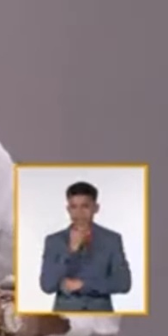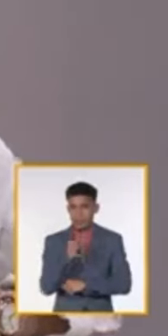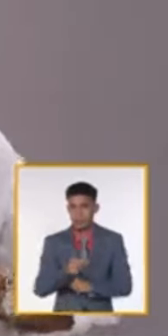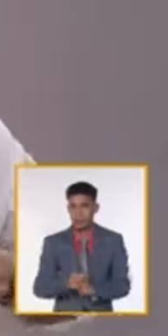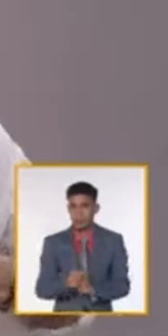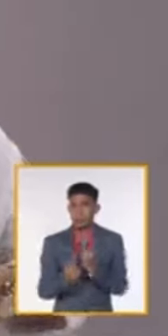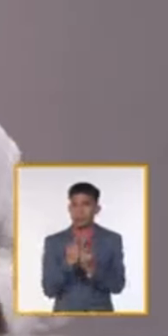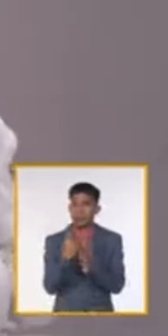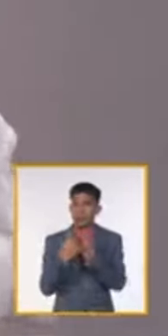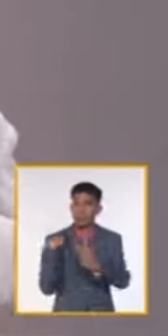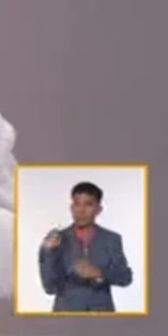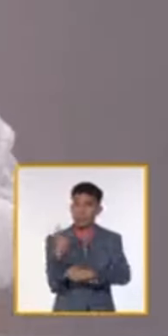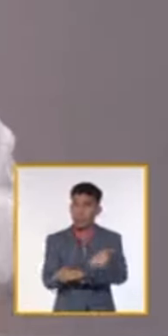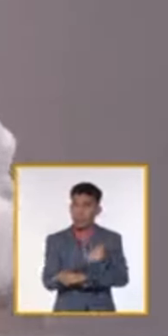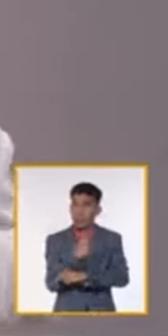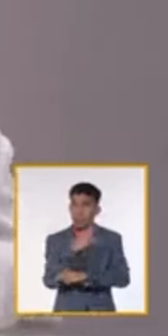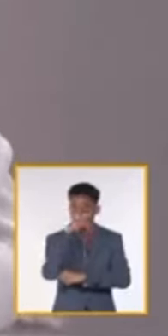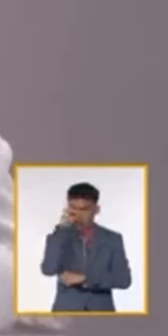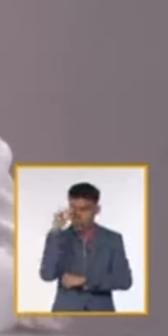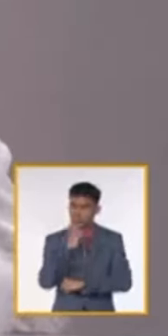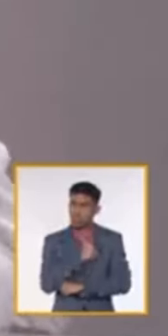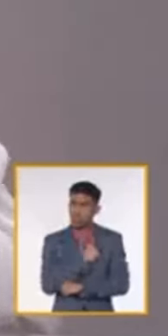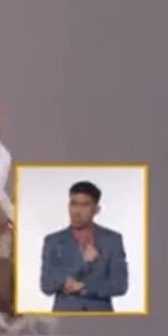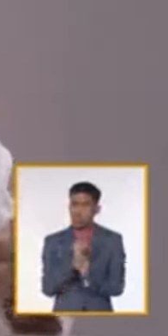que haya aumentos de salario. Y vemos que